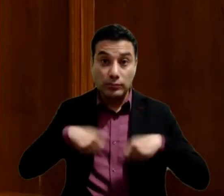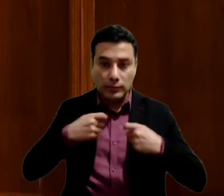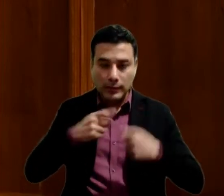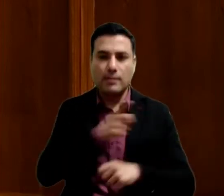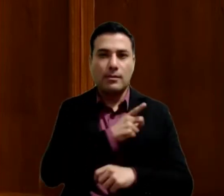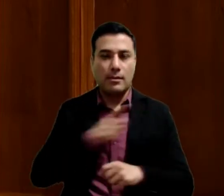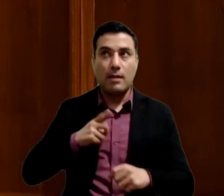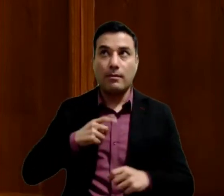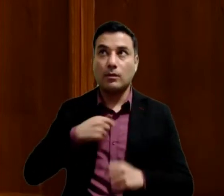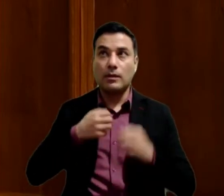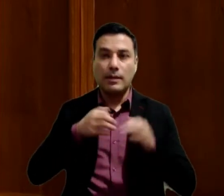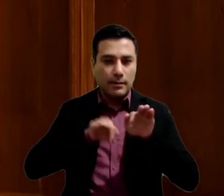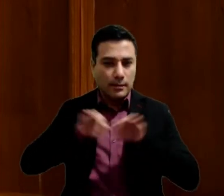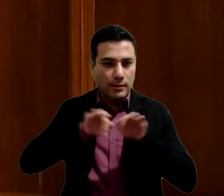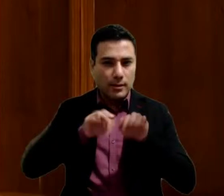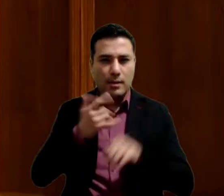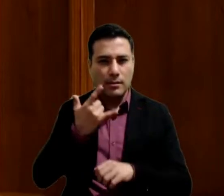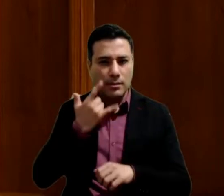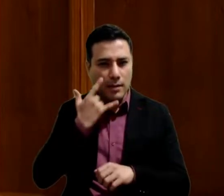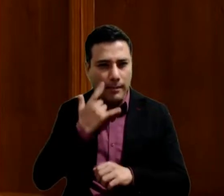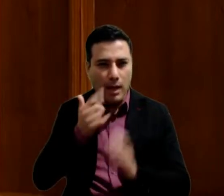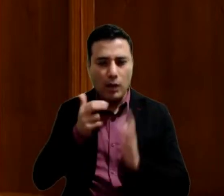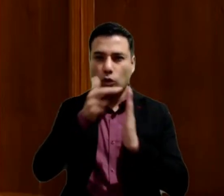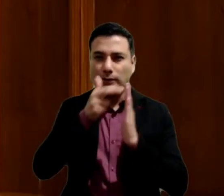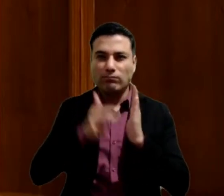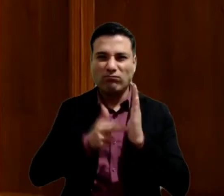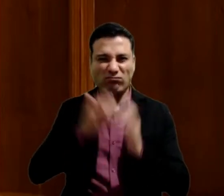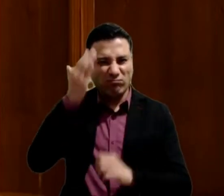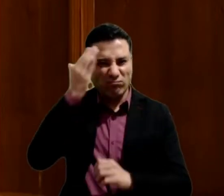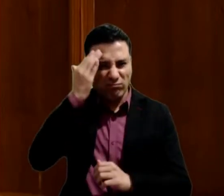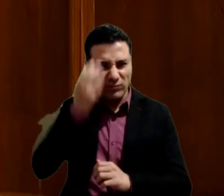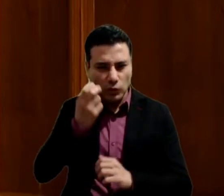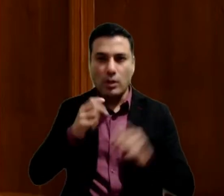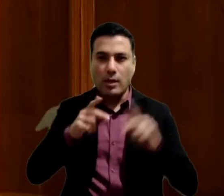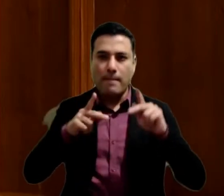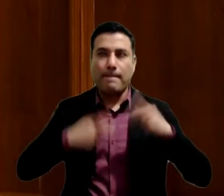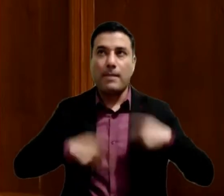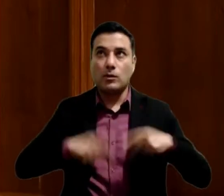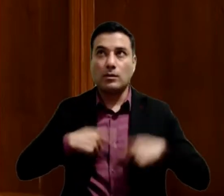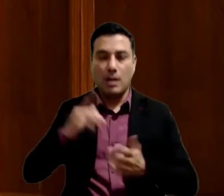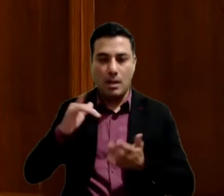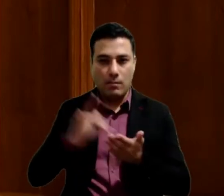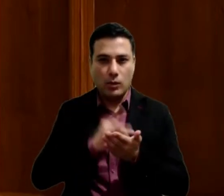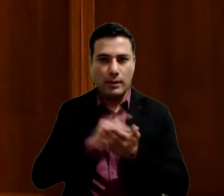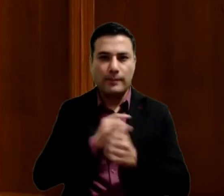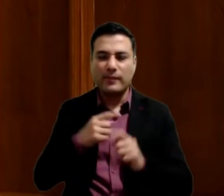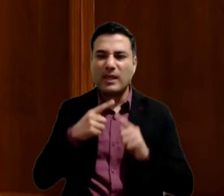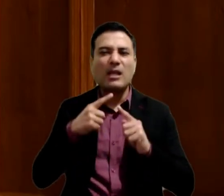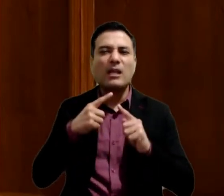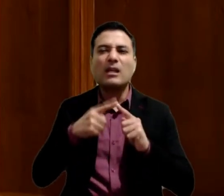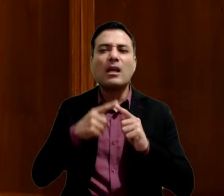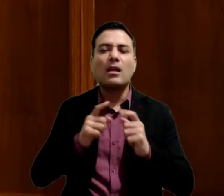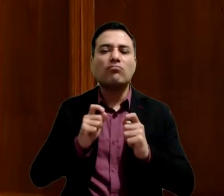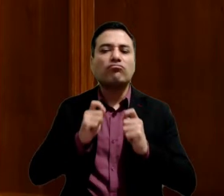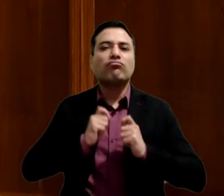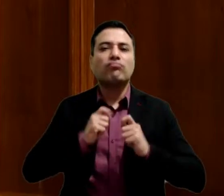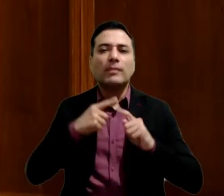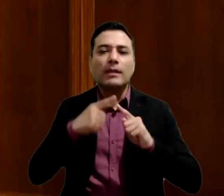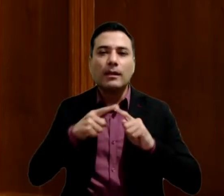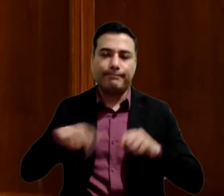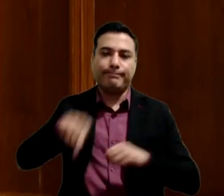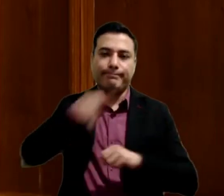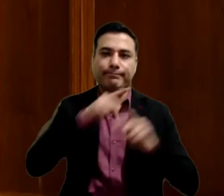con principios y con respaldo del pueblo. El poder emana del pueblo y debe de estar